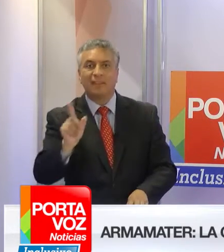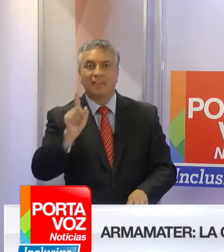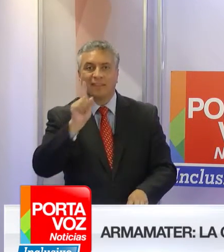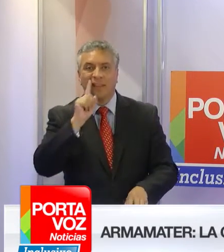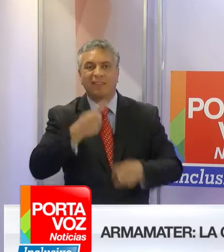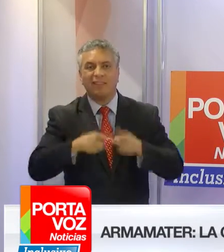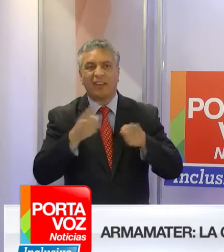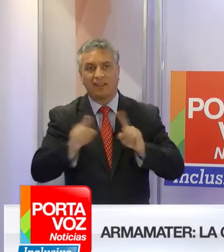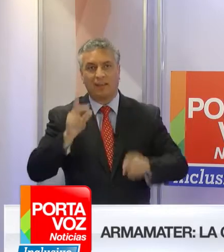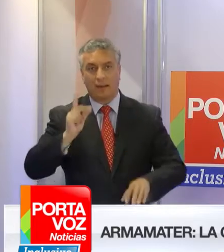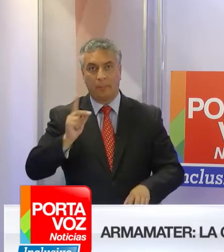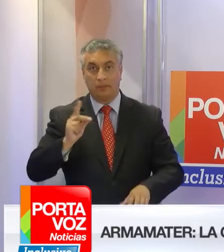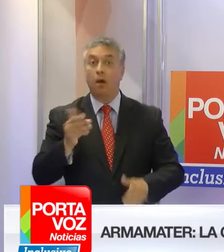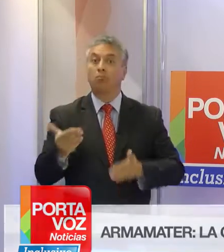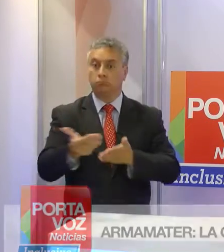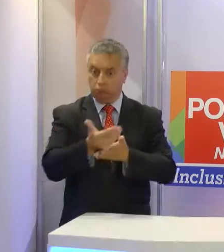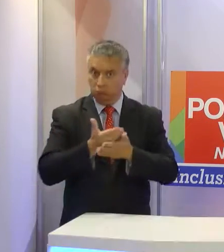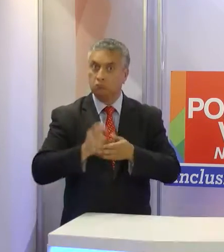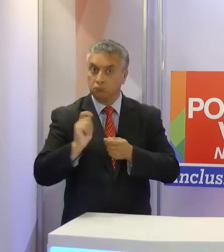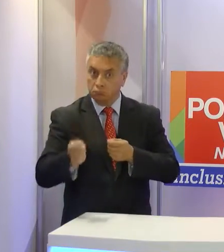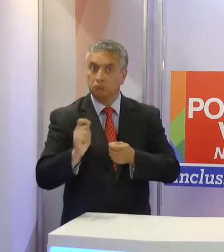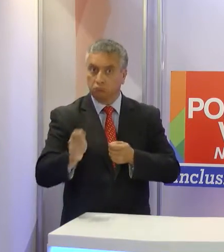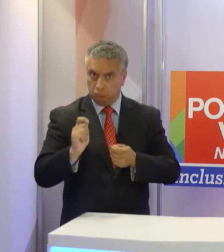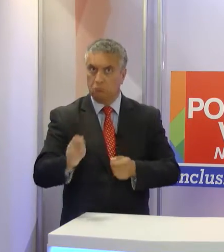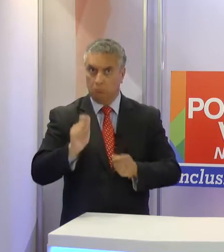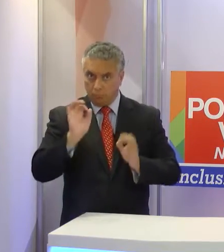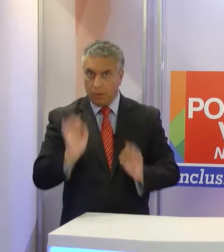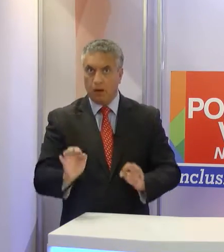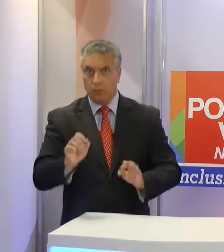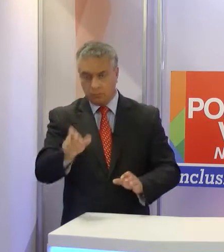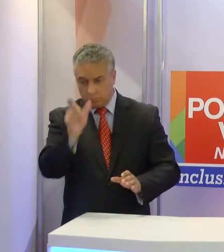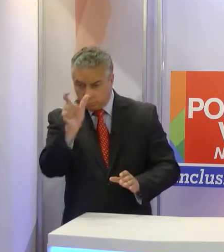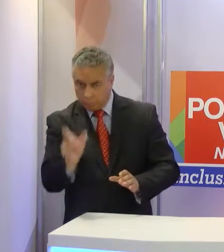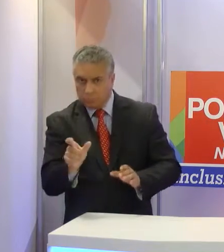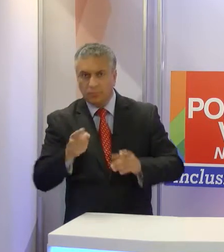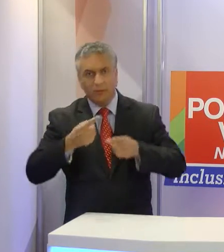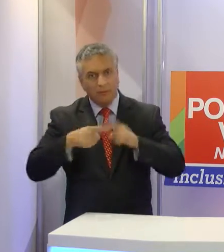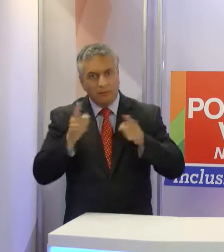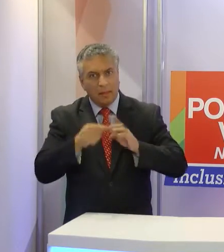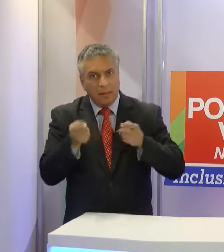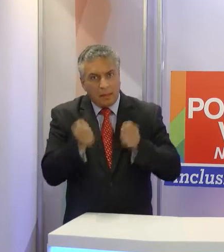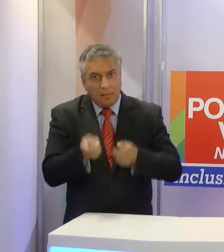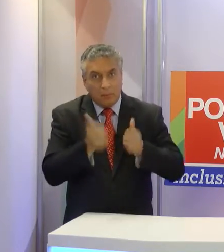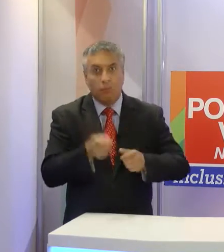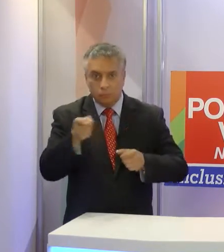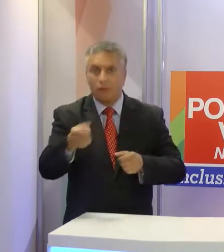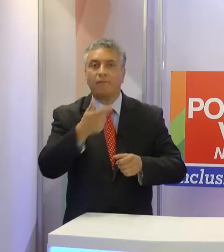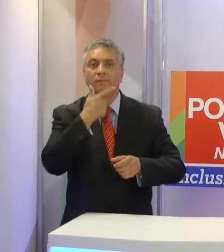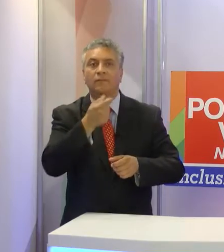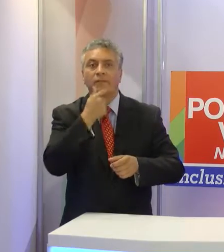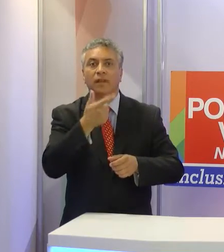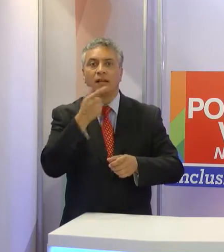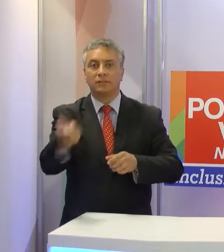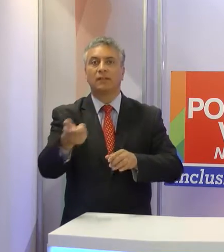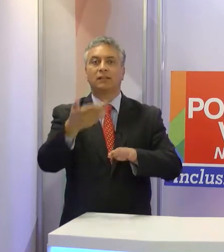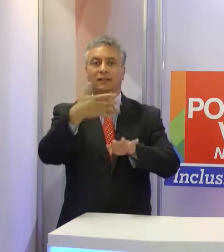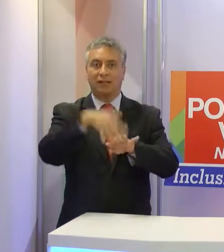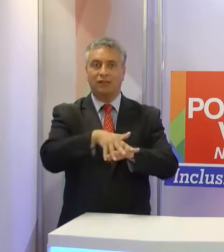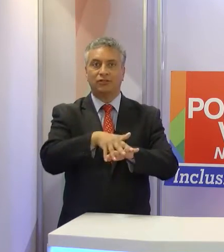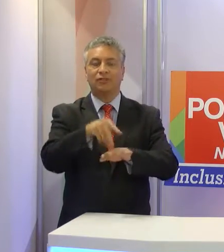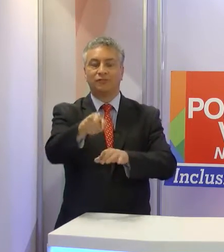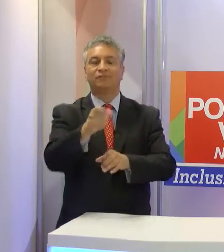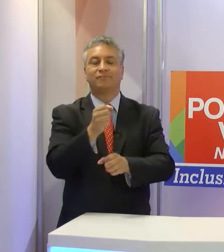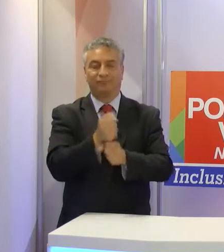trabajo productivo y remunerado, acorde a sus características personales y que facilita su integración en el mercado laboral. A